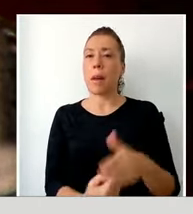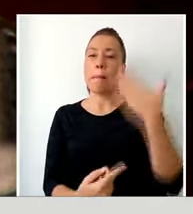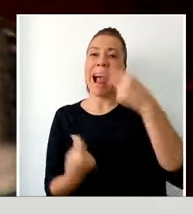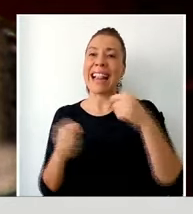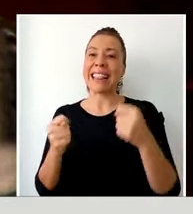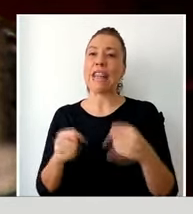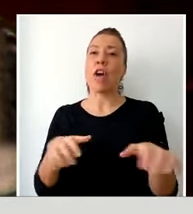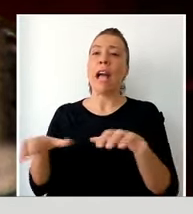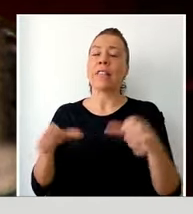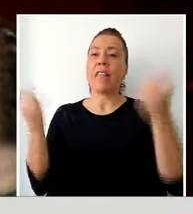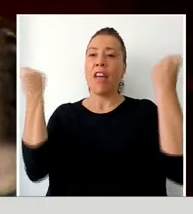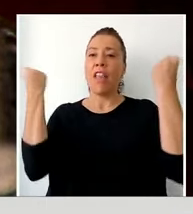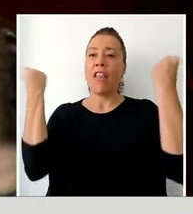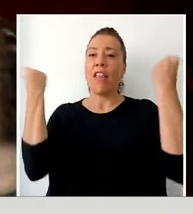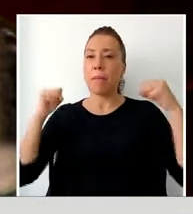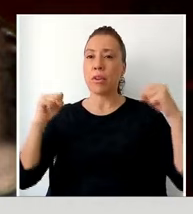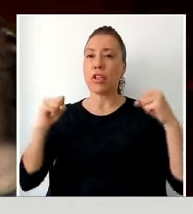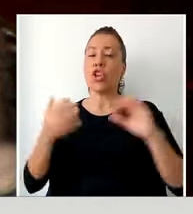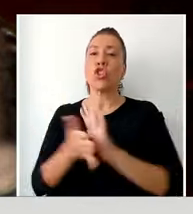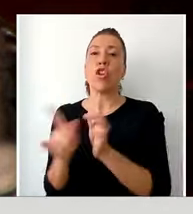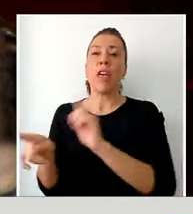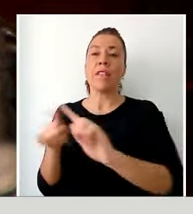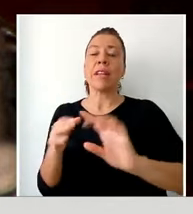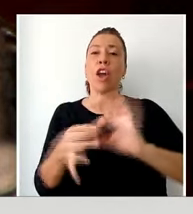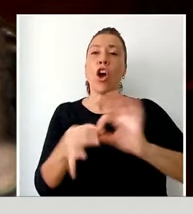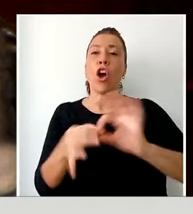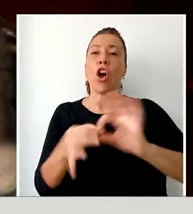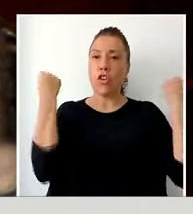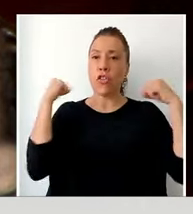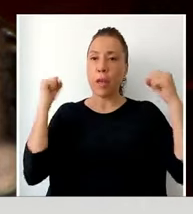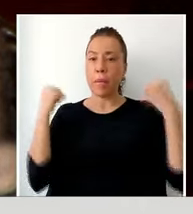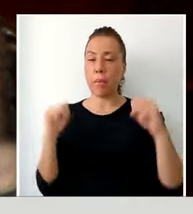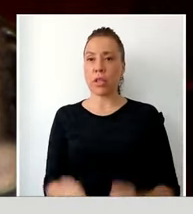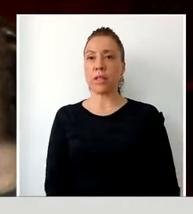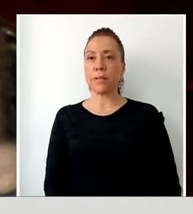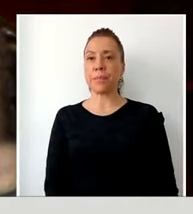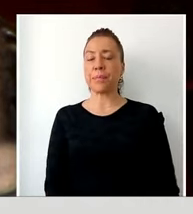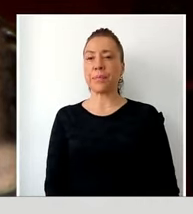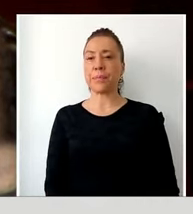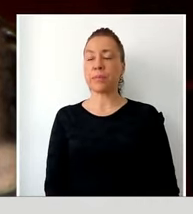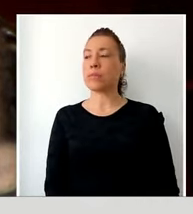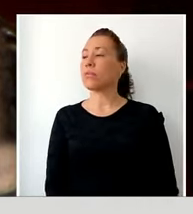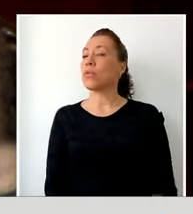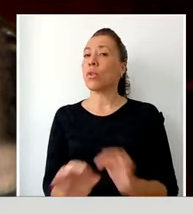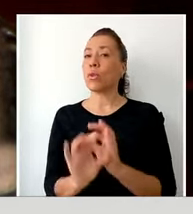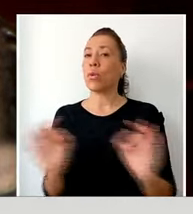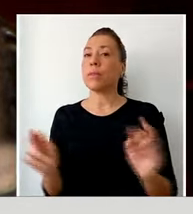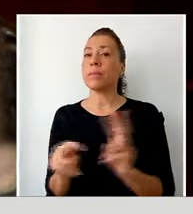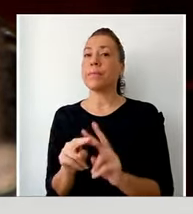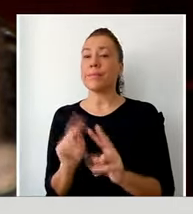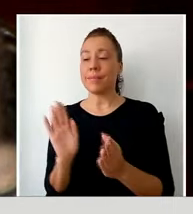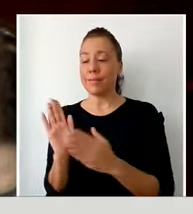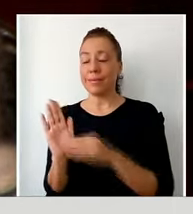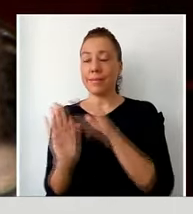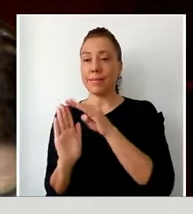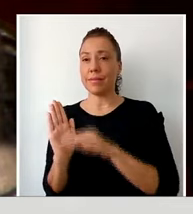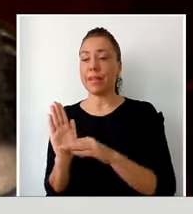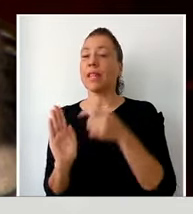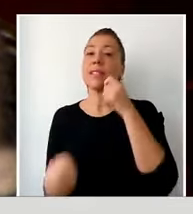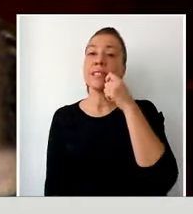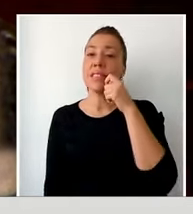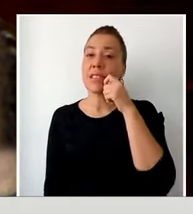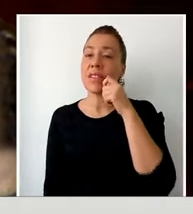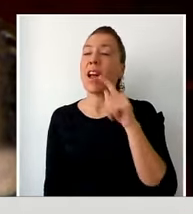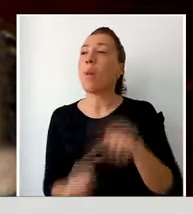deportiva para toda organización deportiva si bien en ningún caso la implementación de este protocolo ha significado una disminución